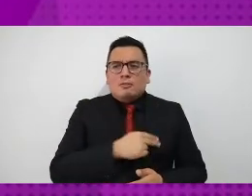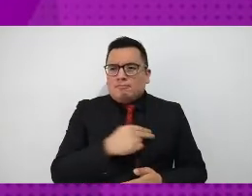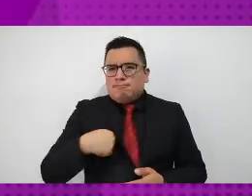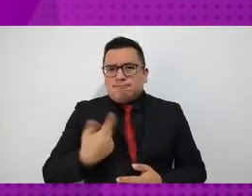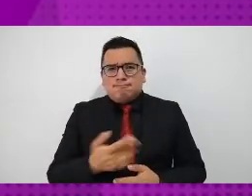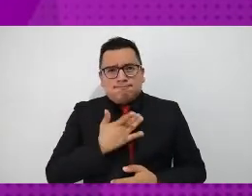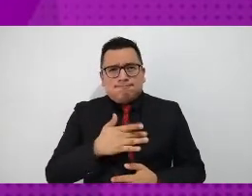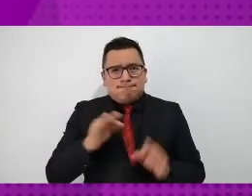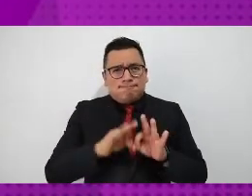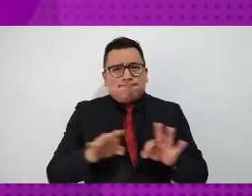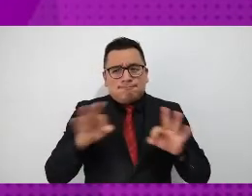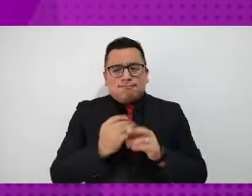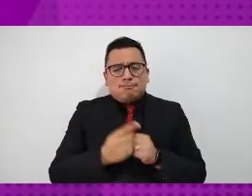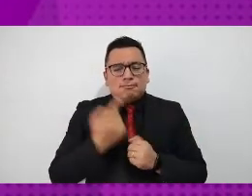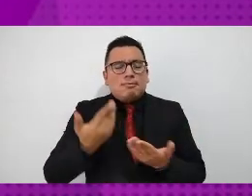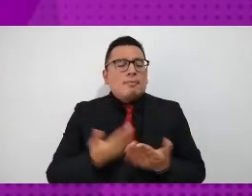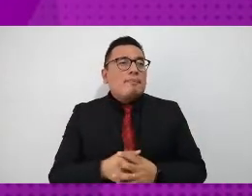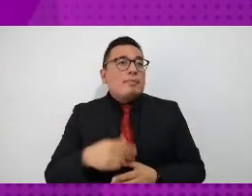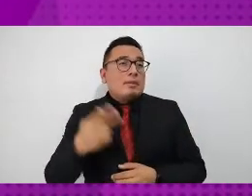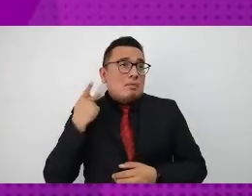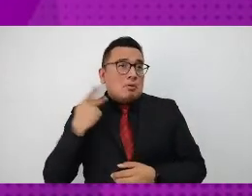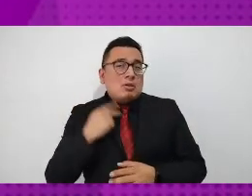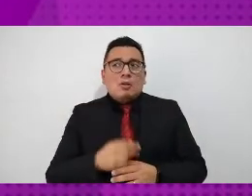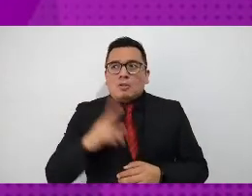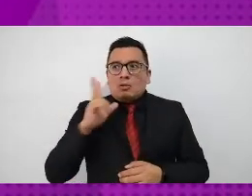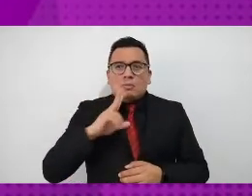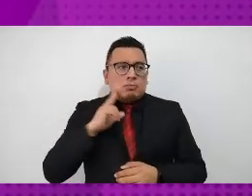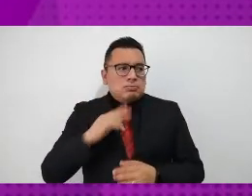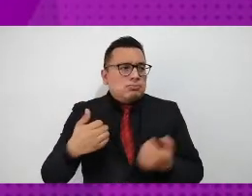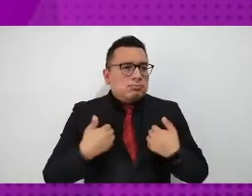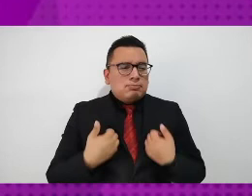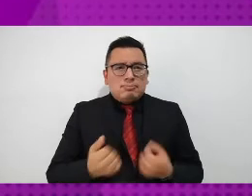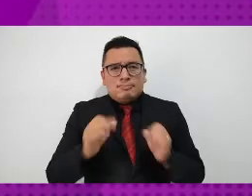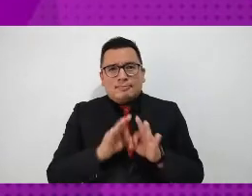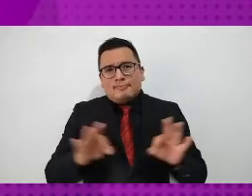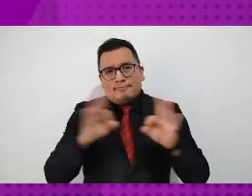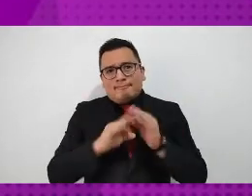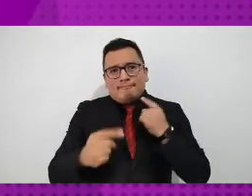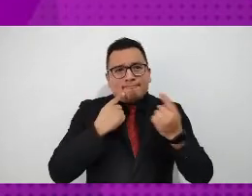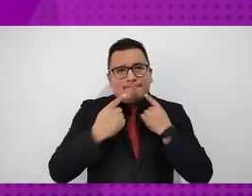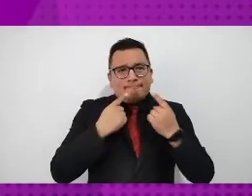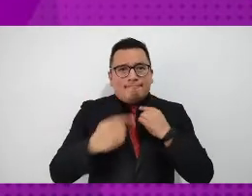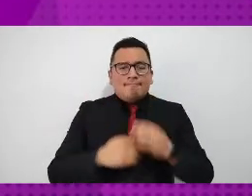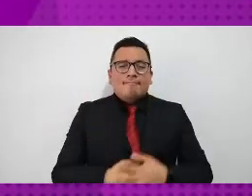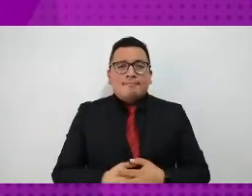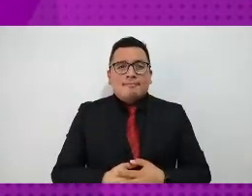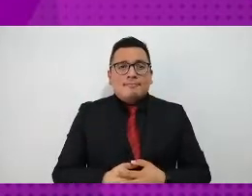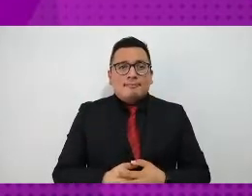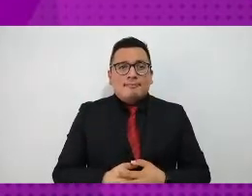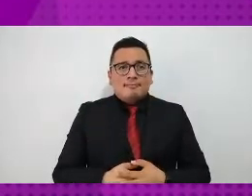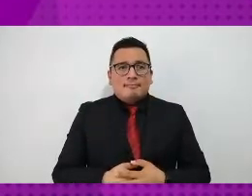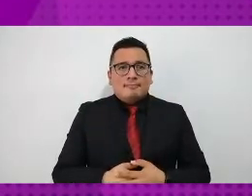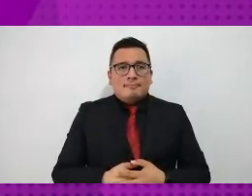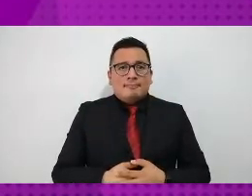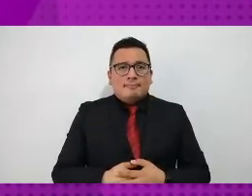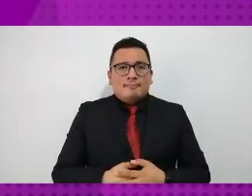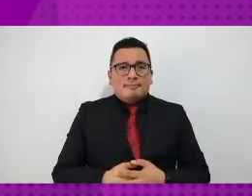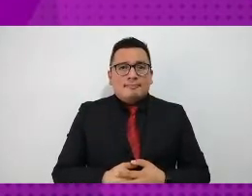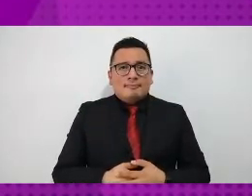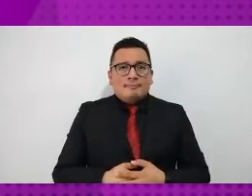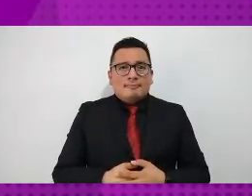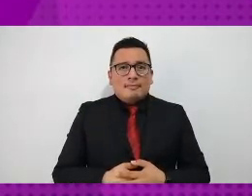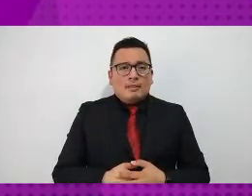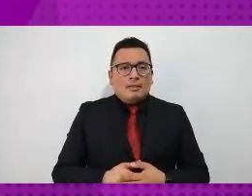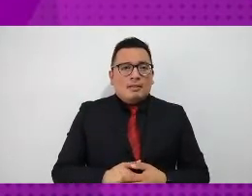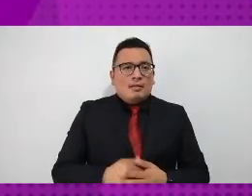significativo que la clase política también ya ha ido retomando y entendido también la importancia de participar en los debates no me voy a ir aquí el